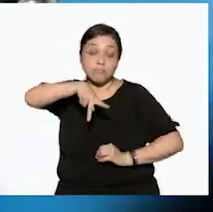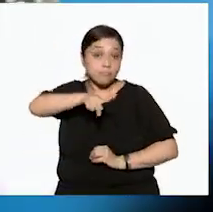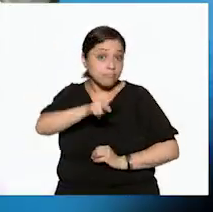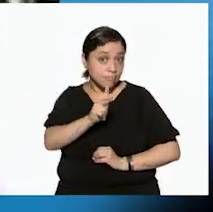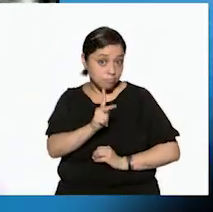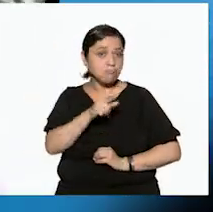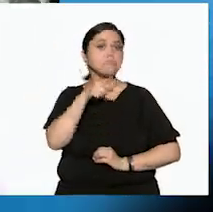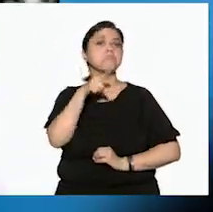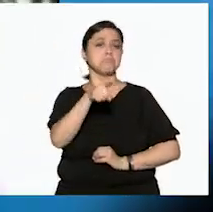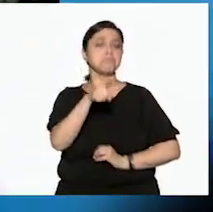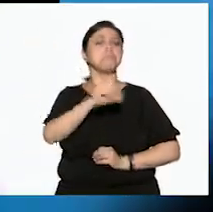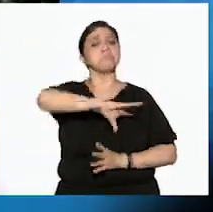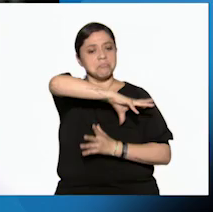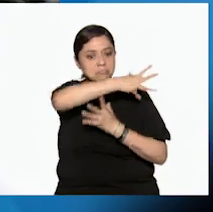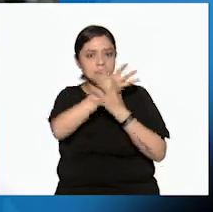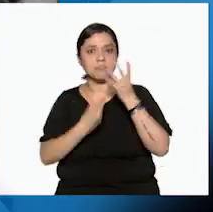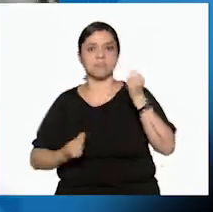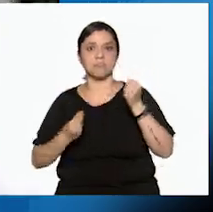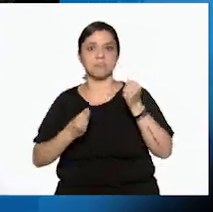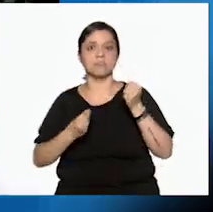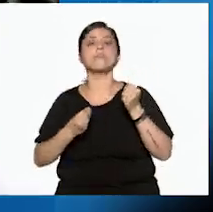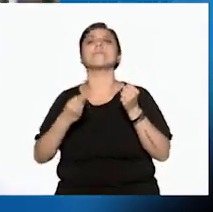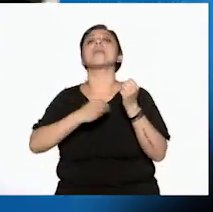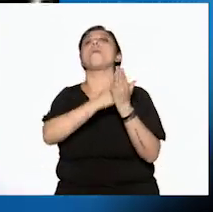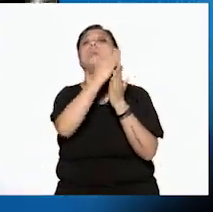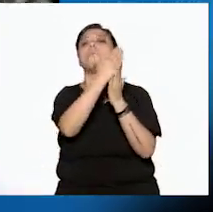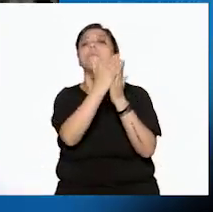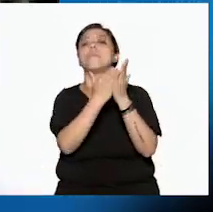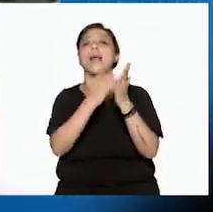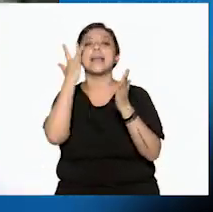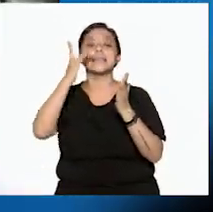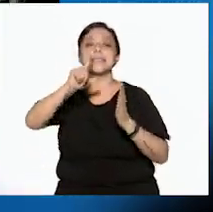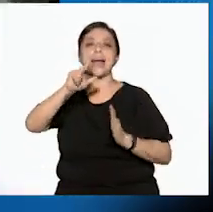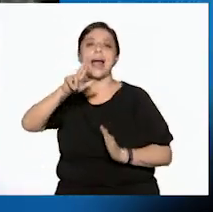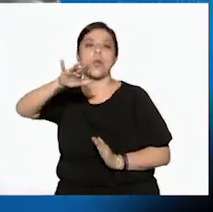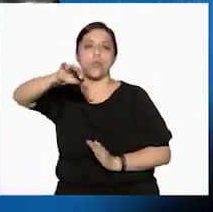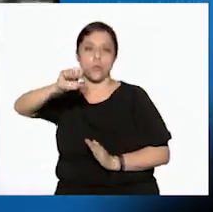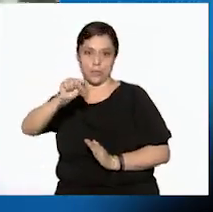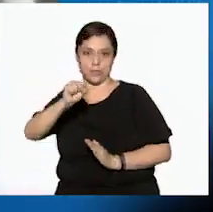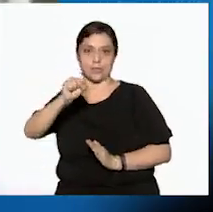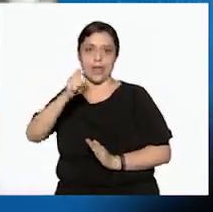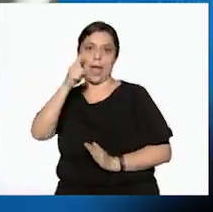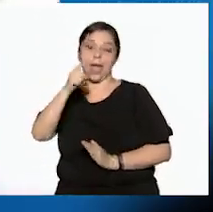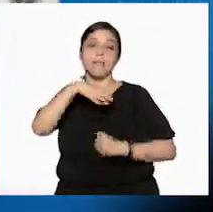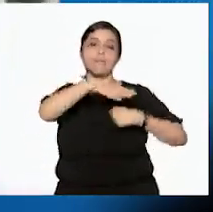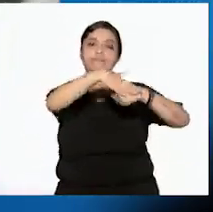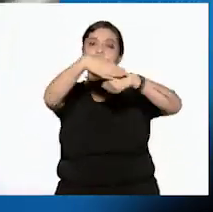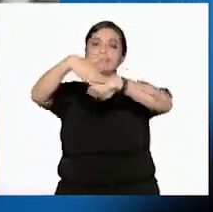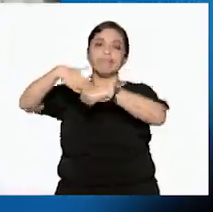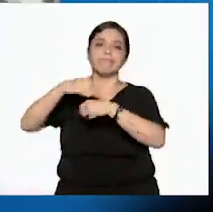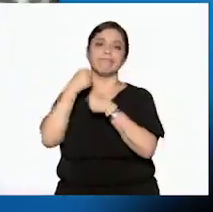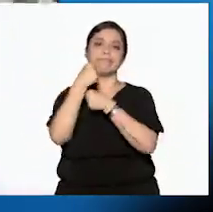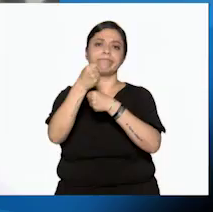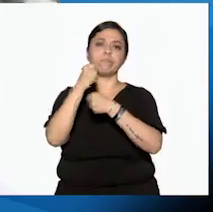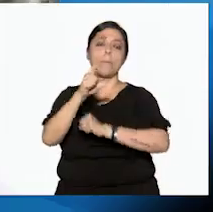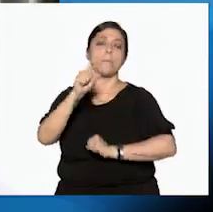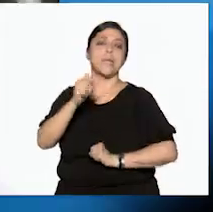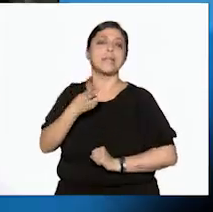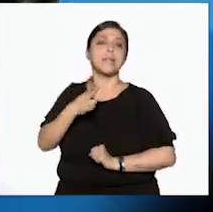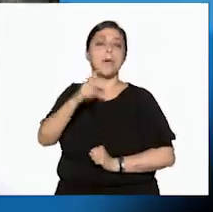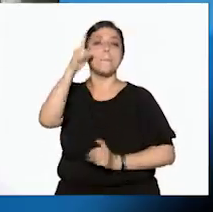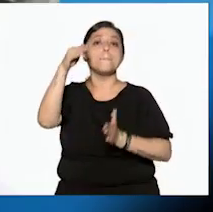logró fugarse y lanzó el Plan de San Luis, en el que llamaba a un levantamiento armado el 20 de noviembre